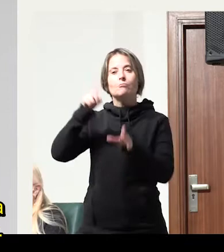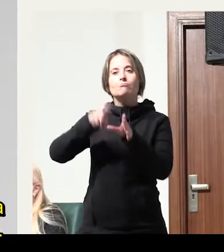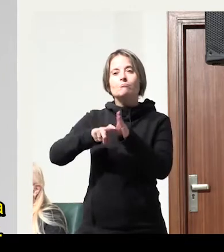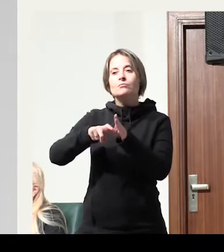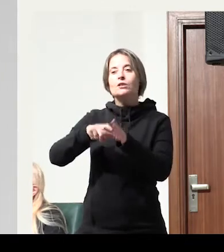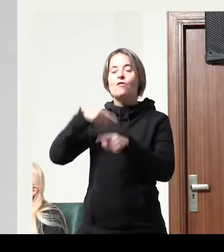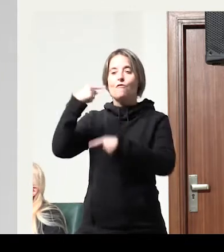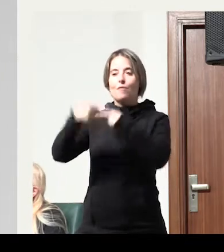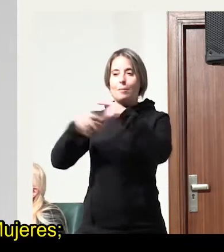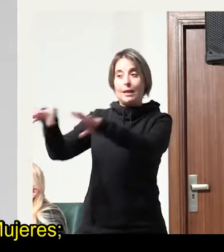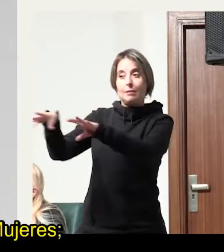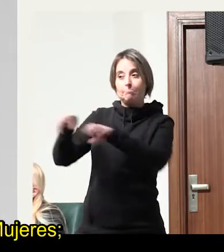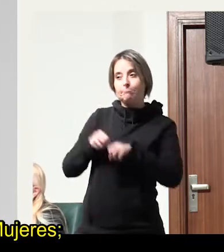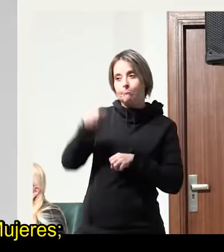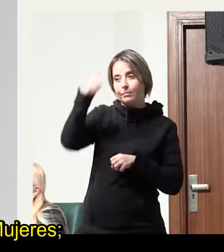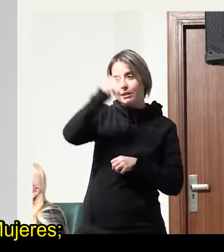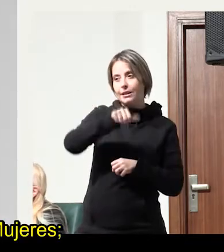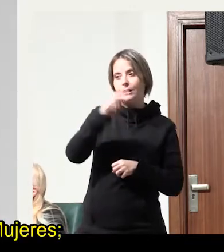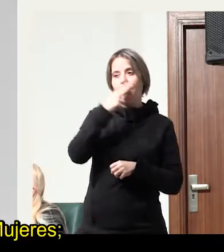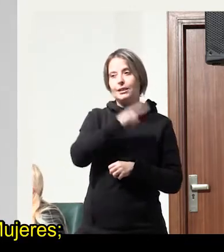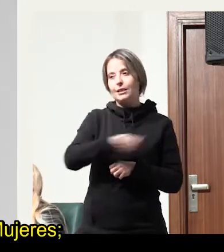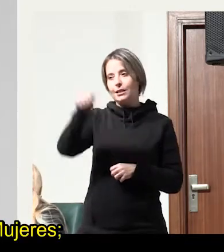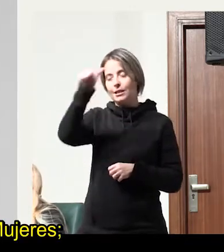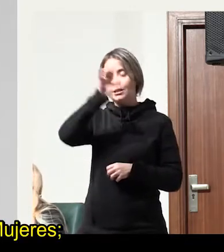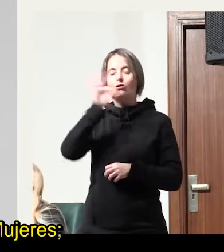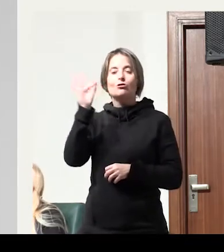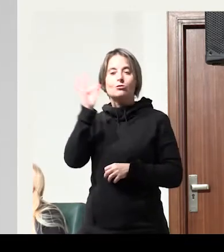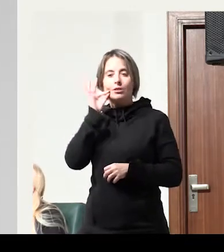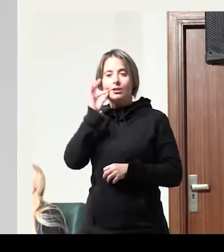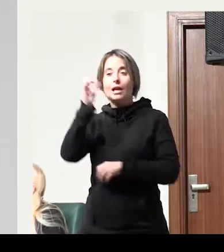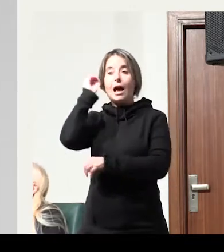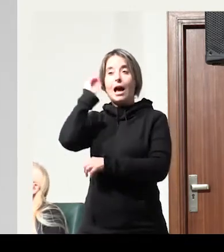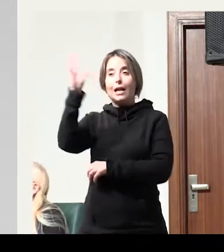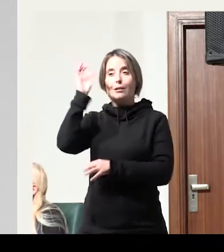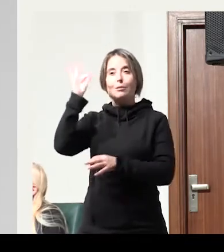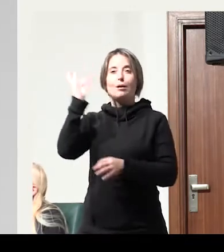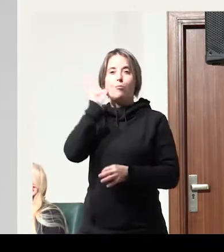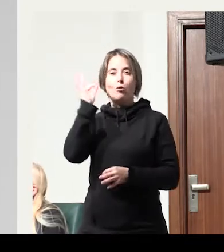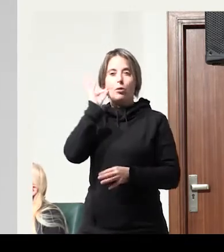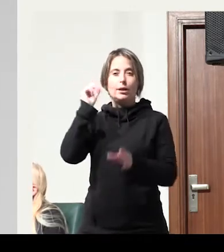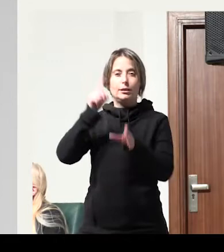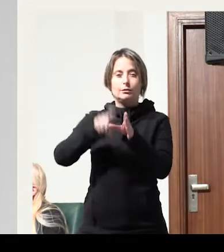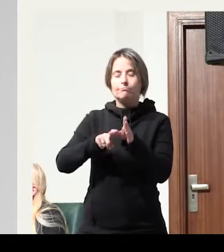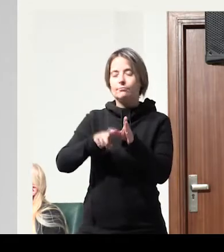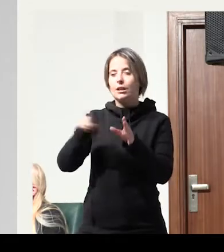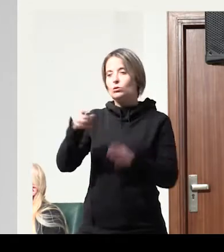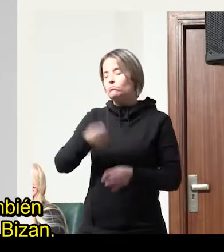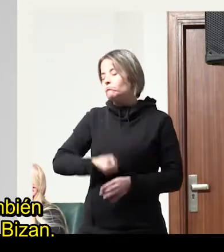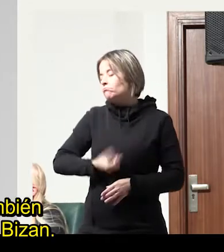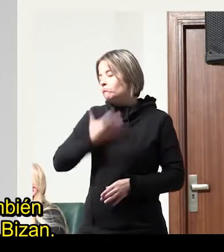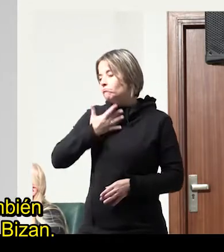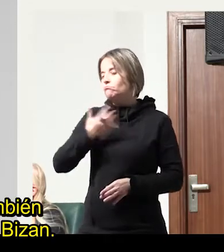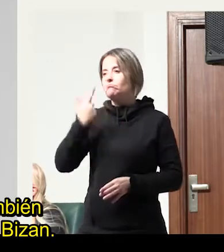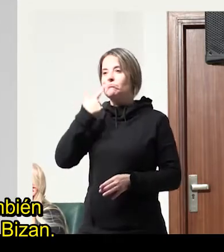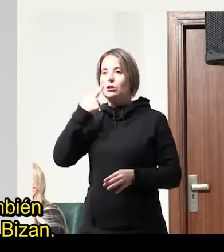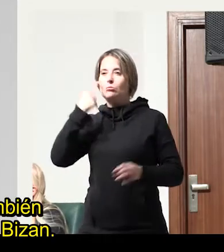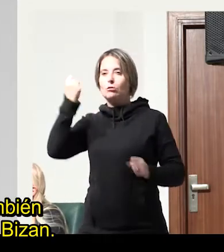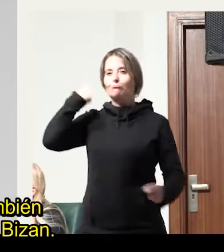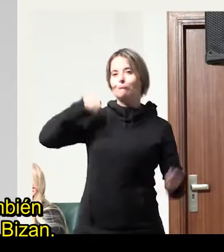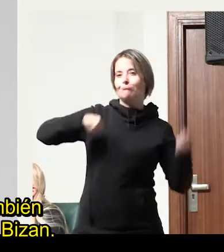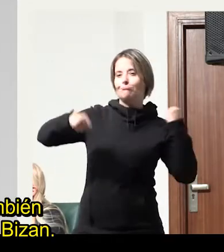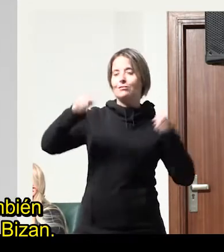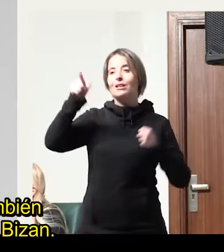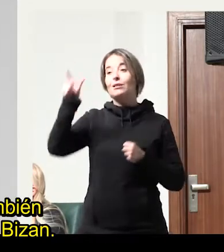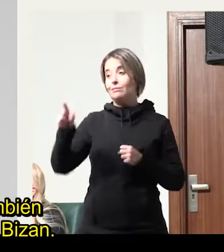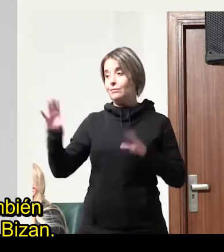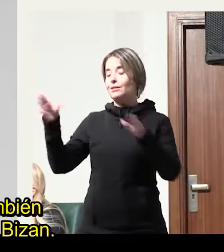y niñas. Fue miembro de la Asamblea de Mujeres. Una de sus pasiones es la interpretación y, como Raquel, forma parte